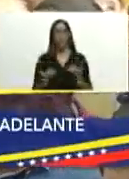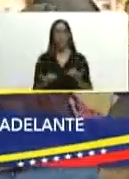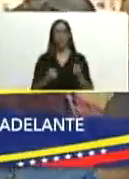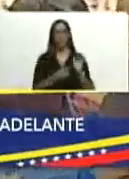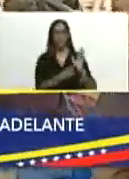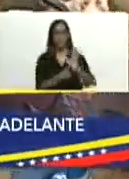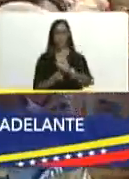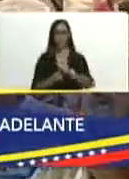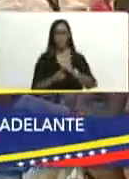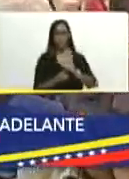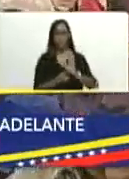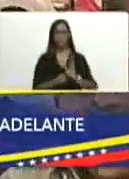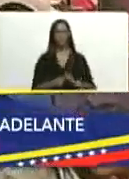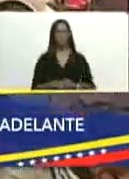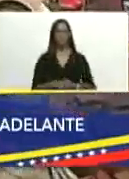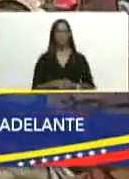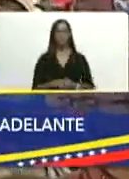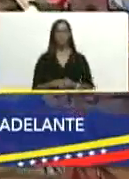demostración